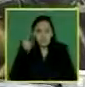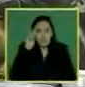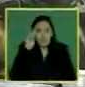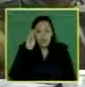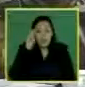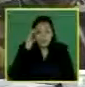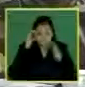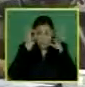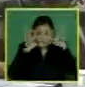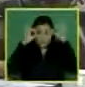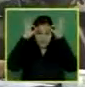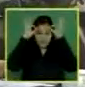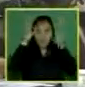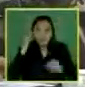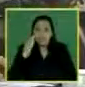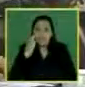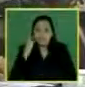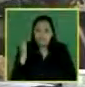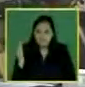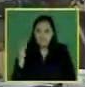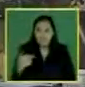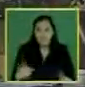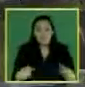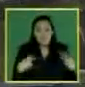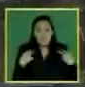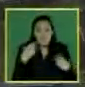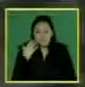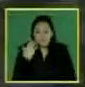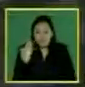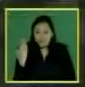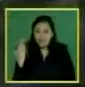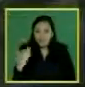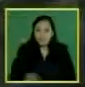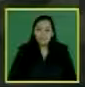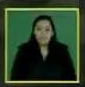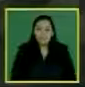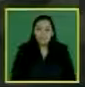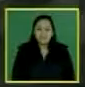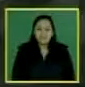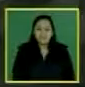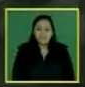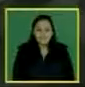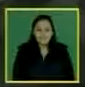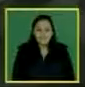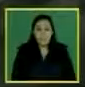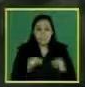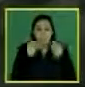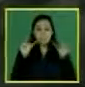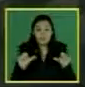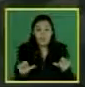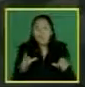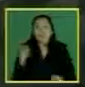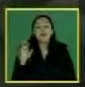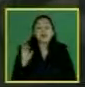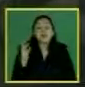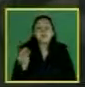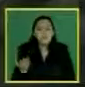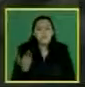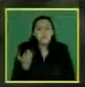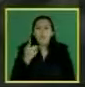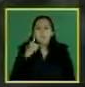Simón Rodríguez, los camaradas de Vive la van a colocar allí en sus pantallas. En el sistema republicano,